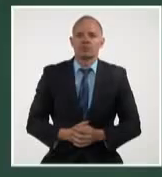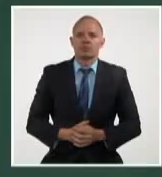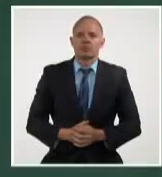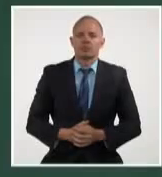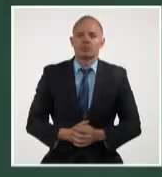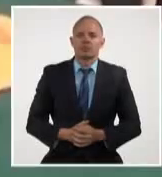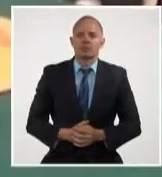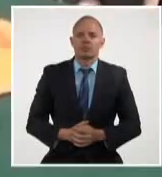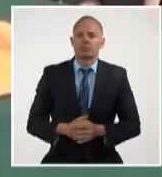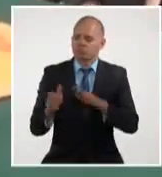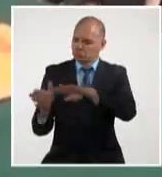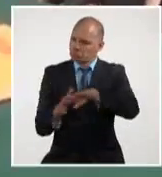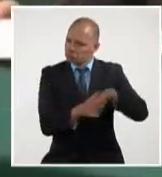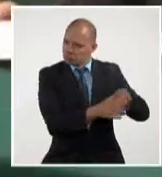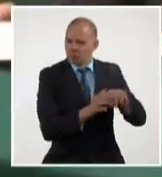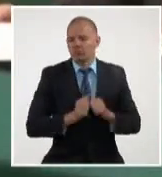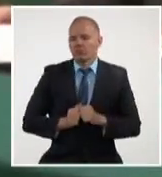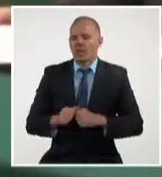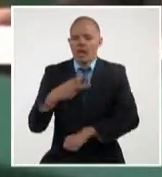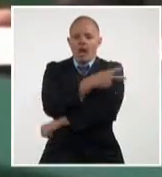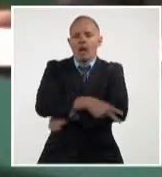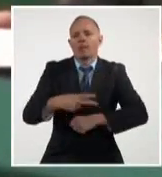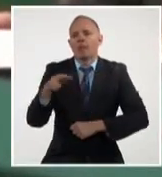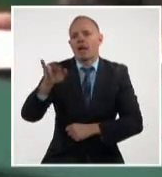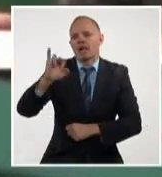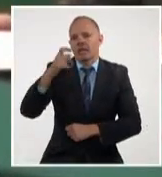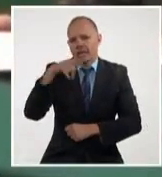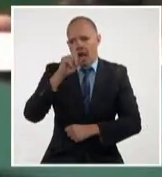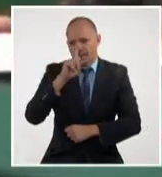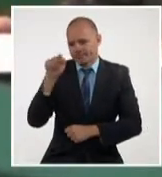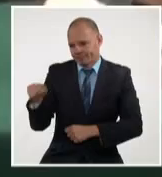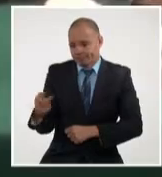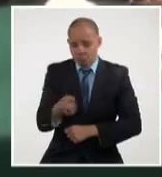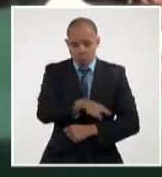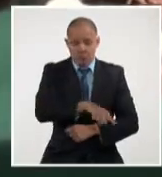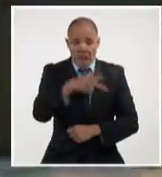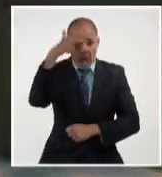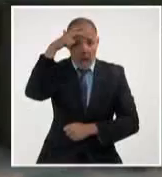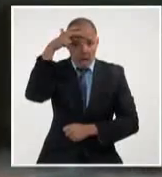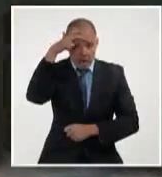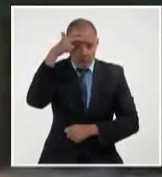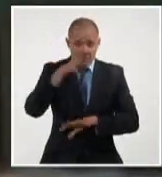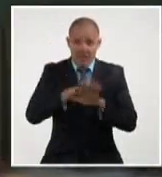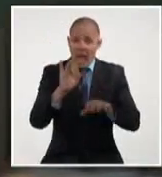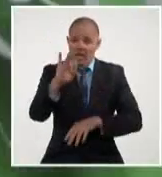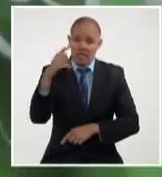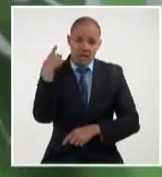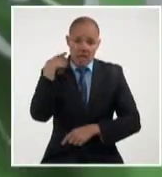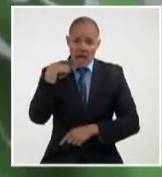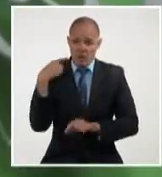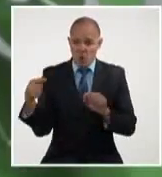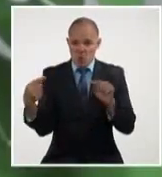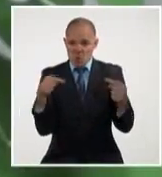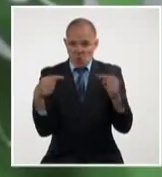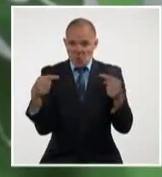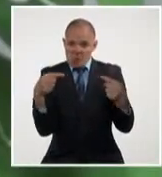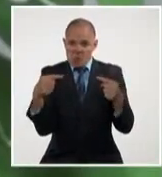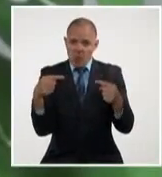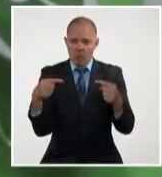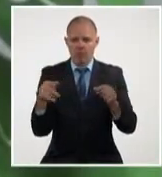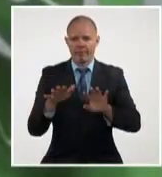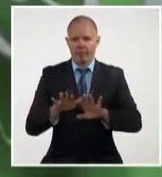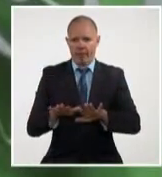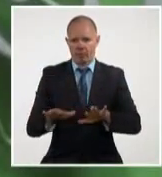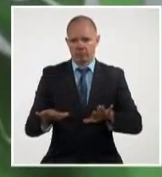Irán y Arabia Saudita acordaron restablecer relaciones después de 7 años de hostilidad. Una decisión catalogada de